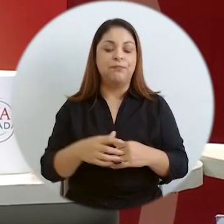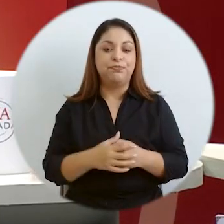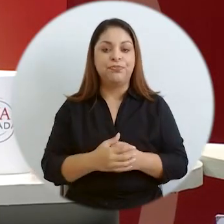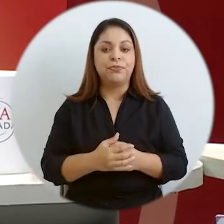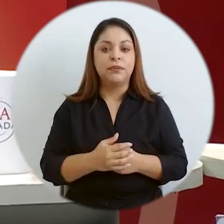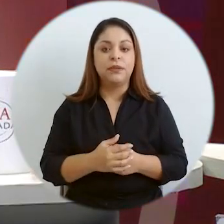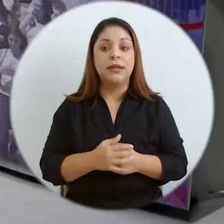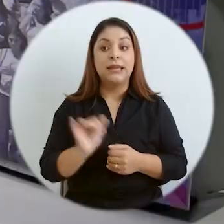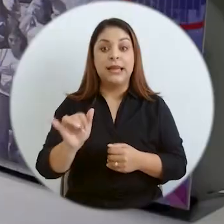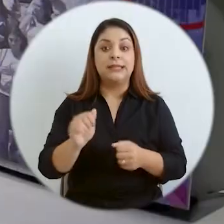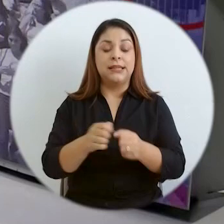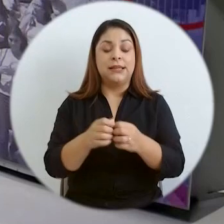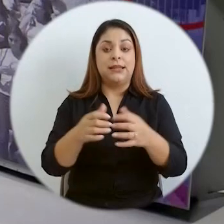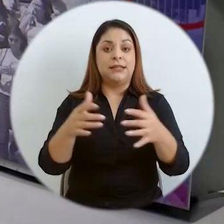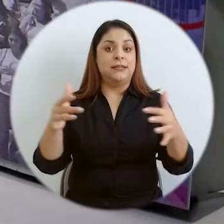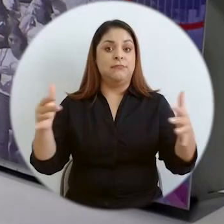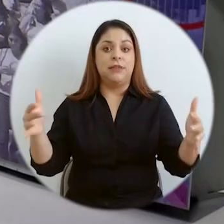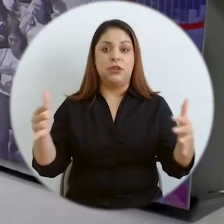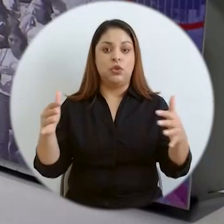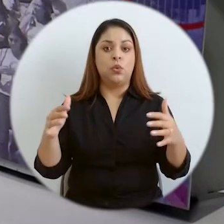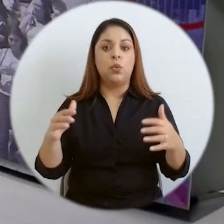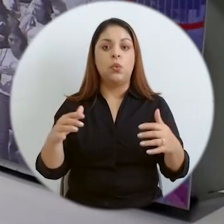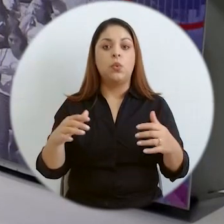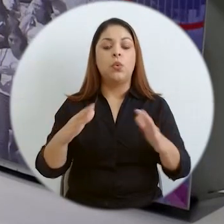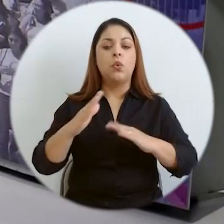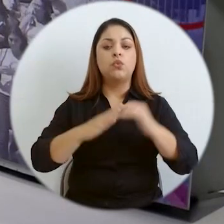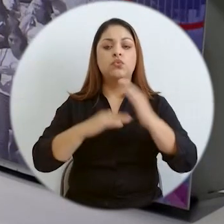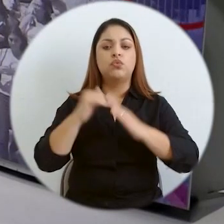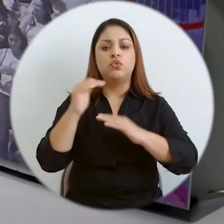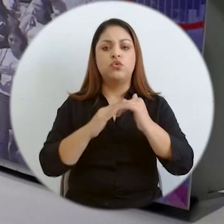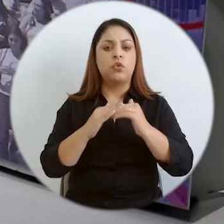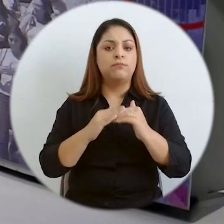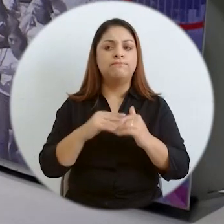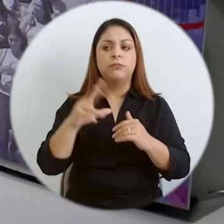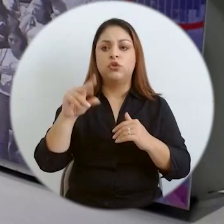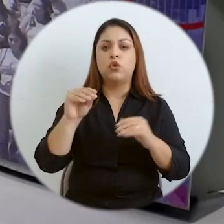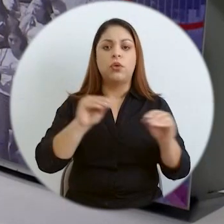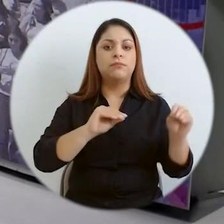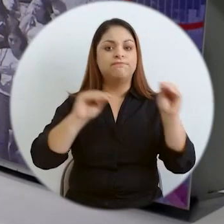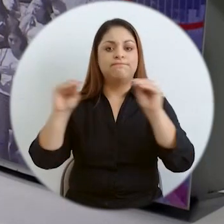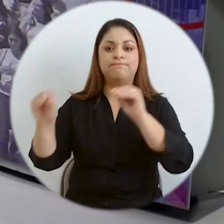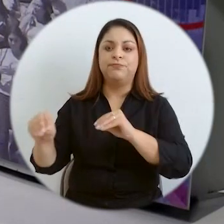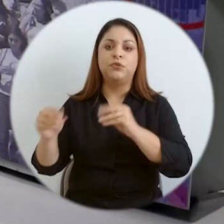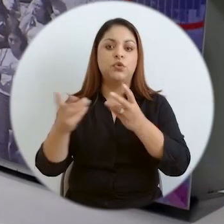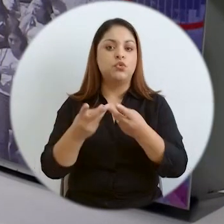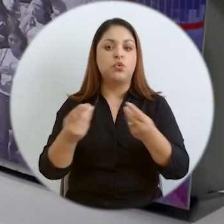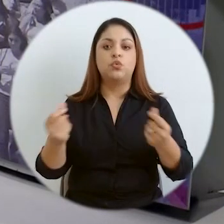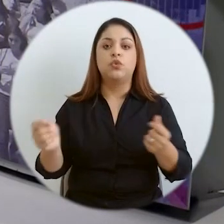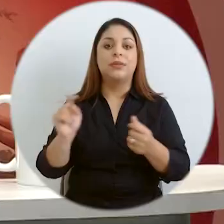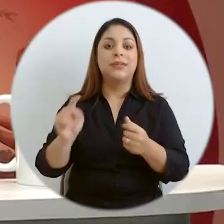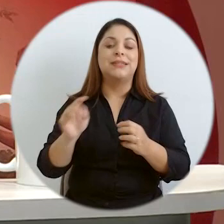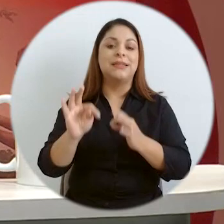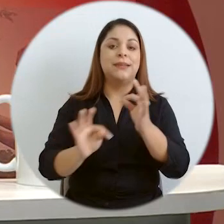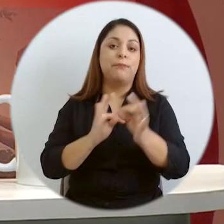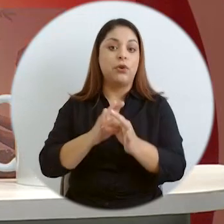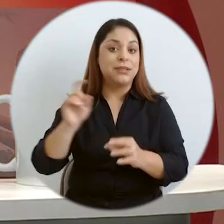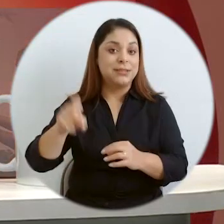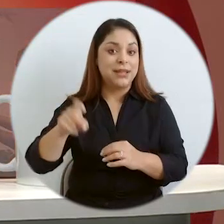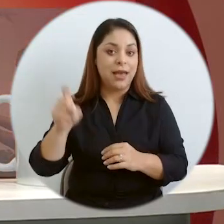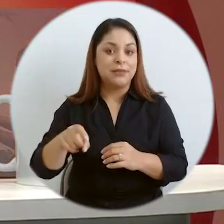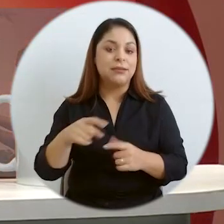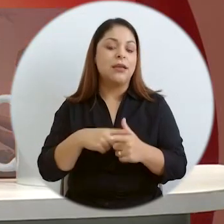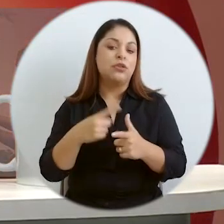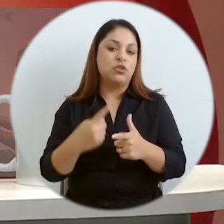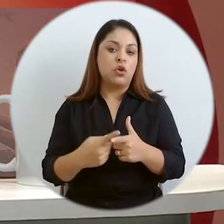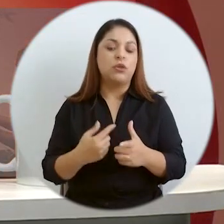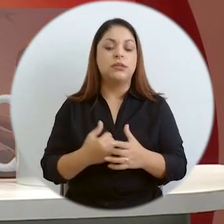ese crecimiento en área de construcción no se traslada en la resolución de ese tipo de necesidad. Y entonces,